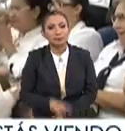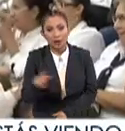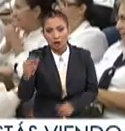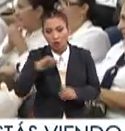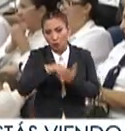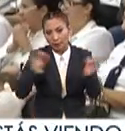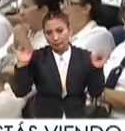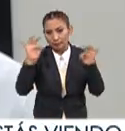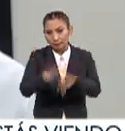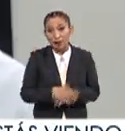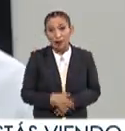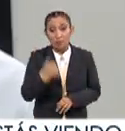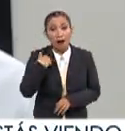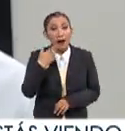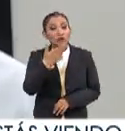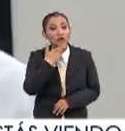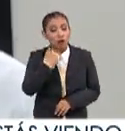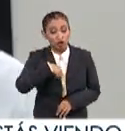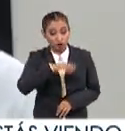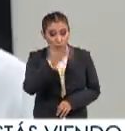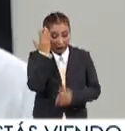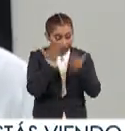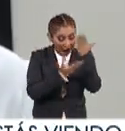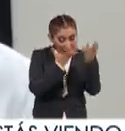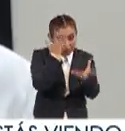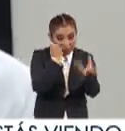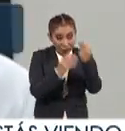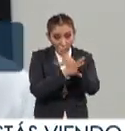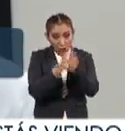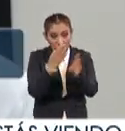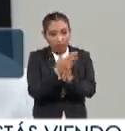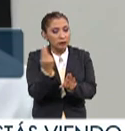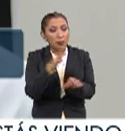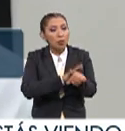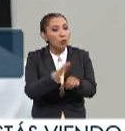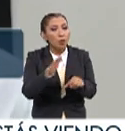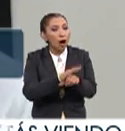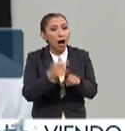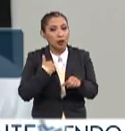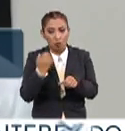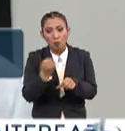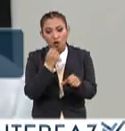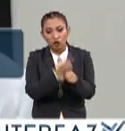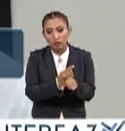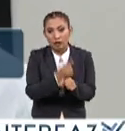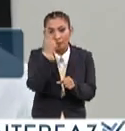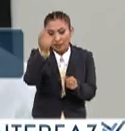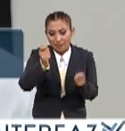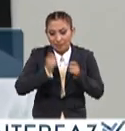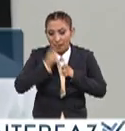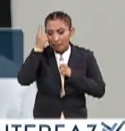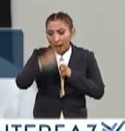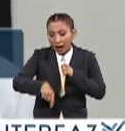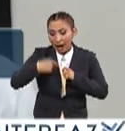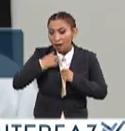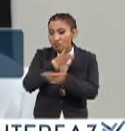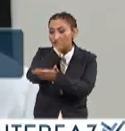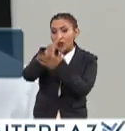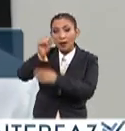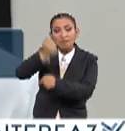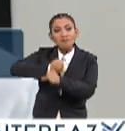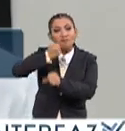del encuentro. Para poder aplicar nuestros conocimientos, necesitamos que nos den la oportunidad de elaborar nuestras